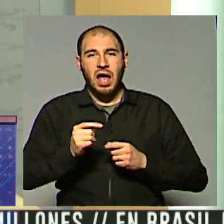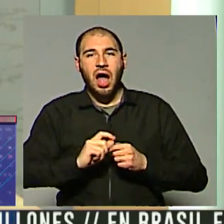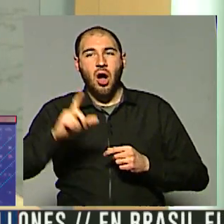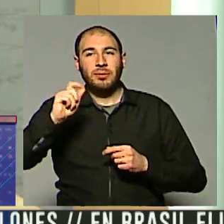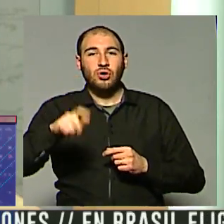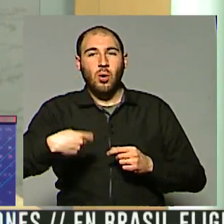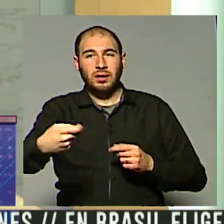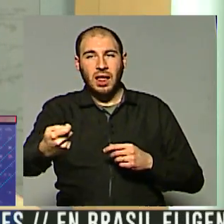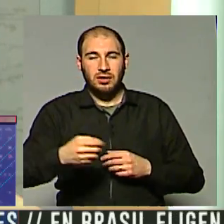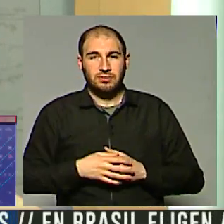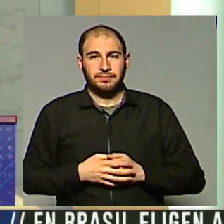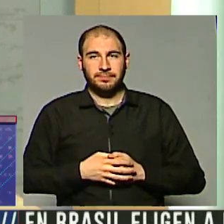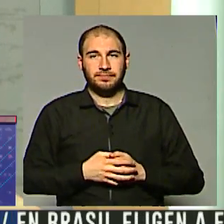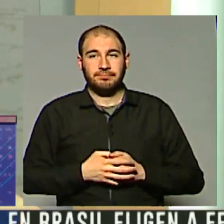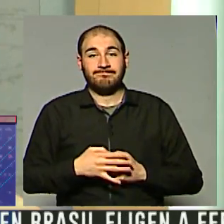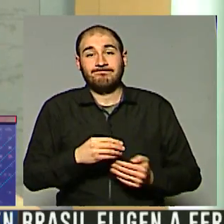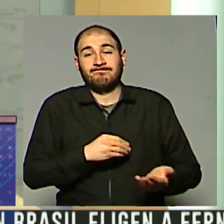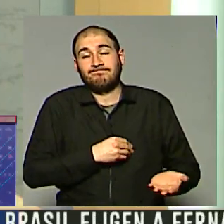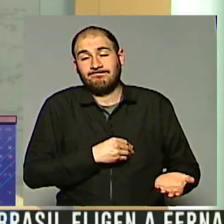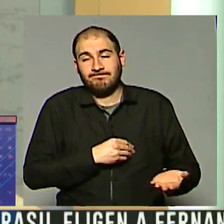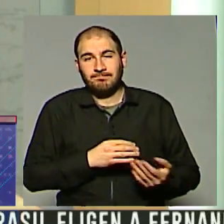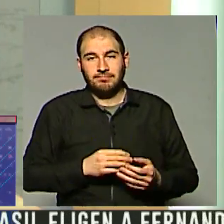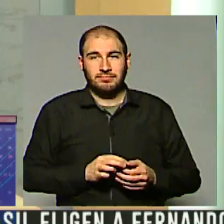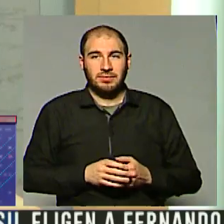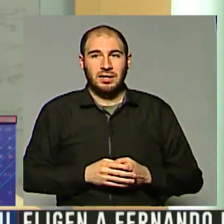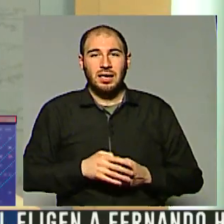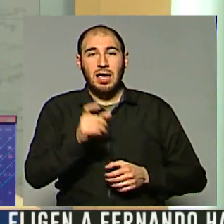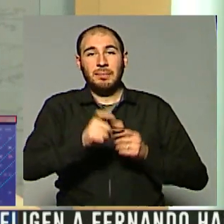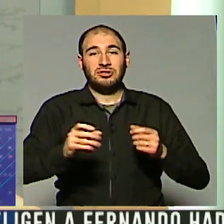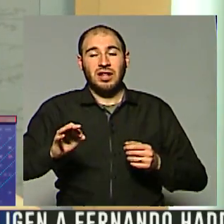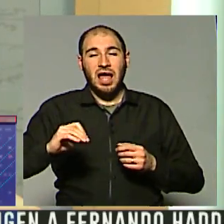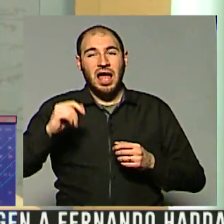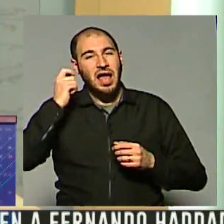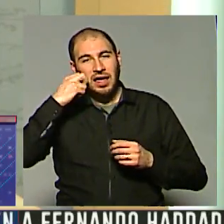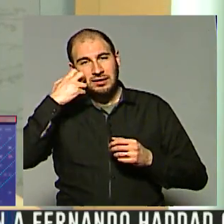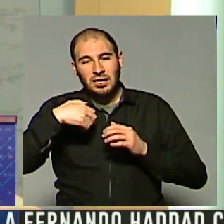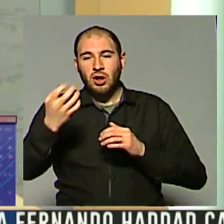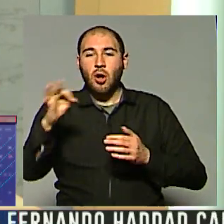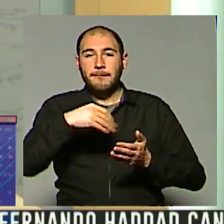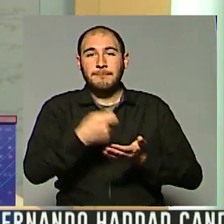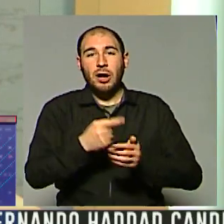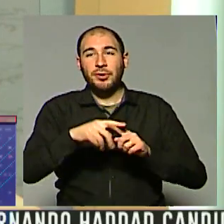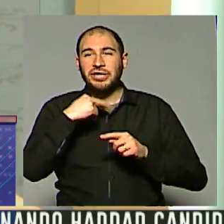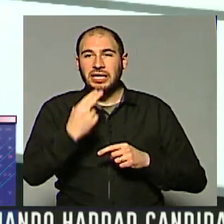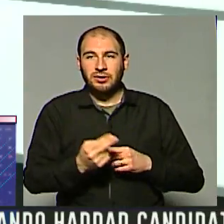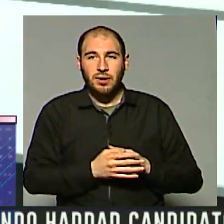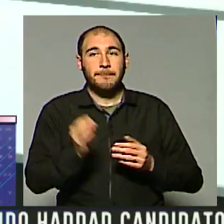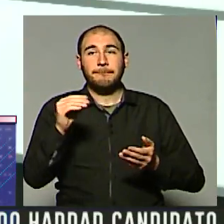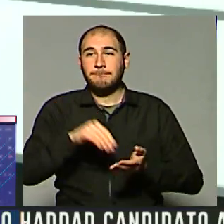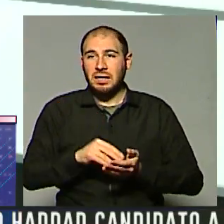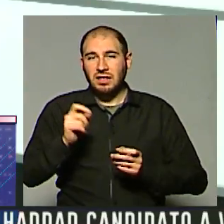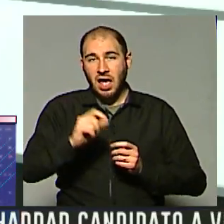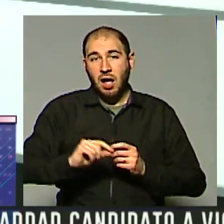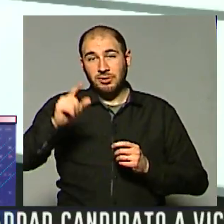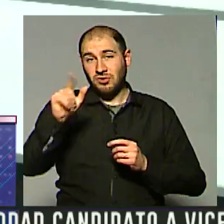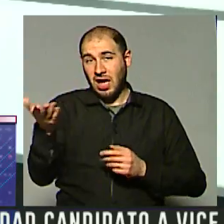ajustes jubilatorios, lamentablemente para las personas de la tercera edad o quienes reciben la asignación universal por hijo. Y además uno ve la variación